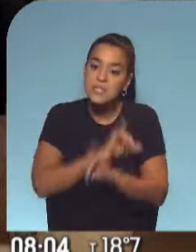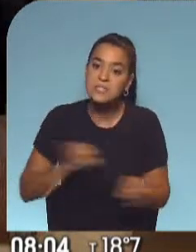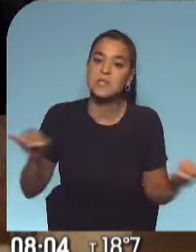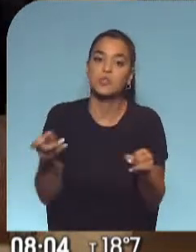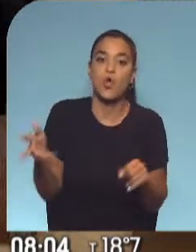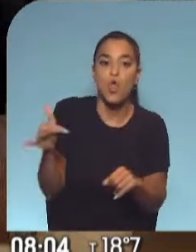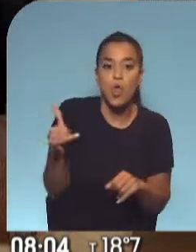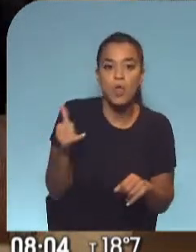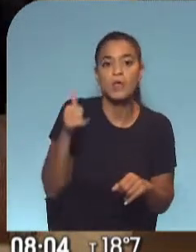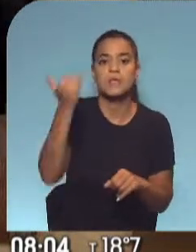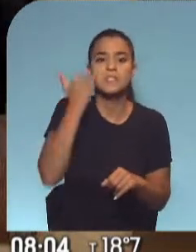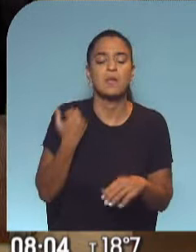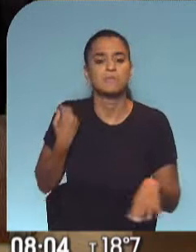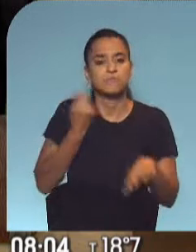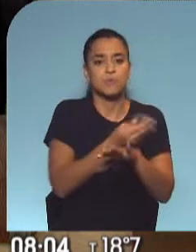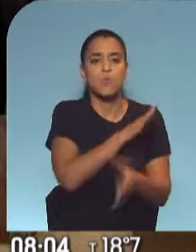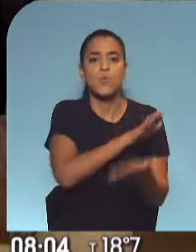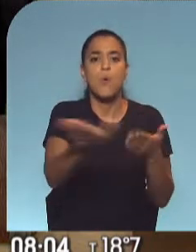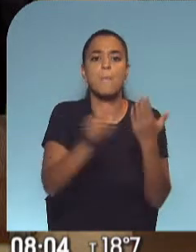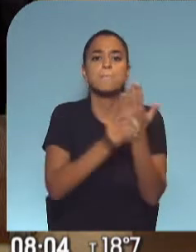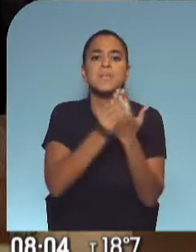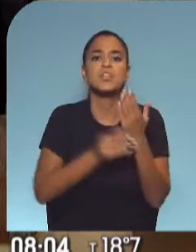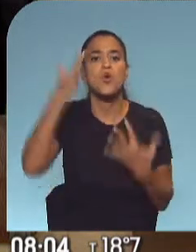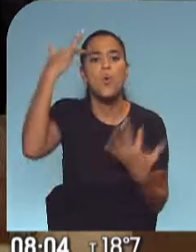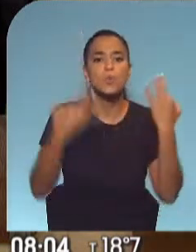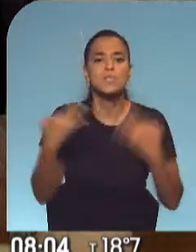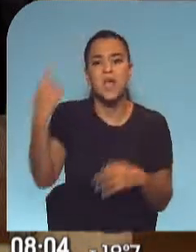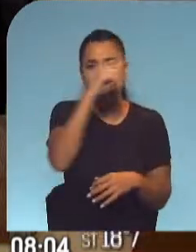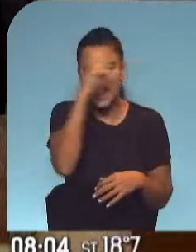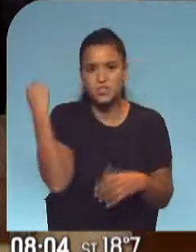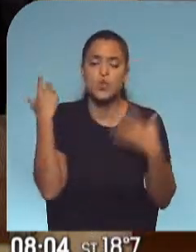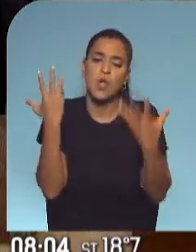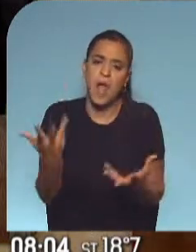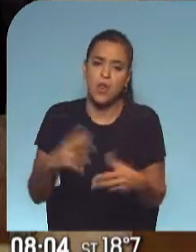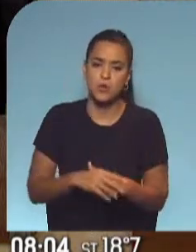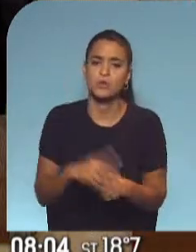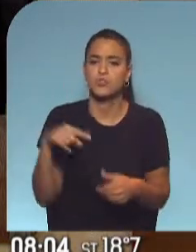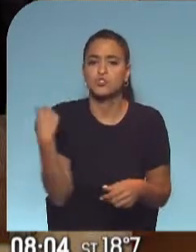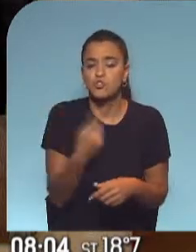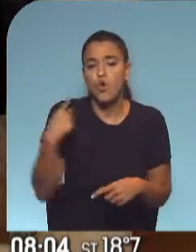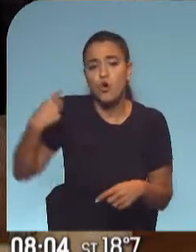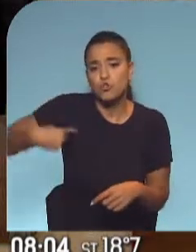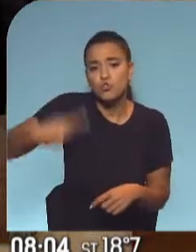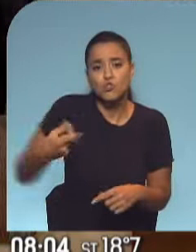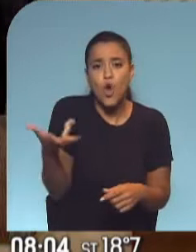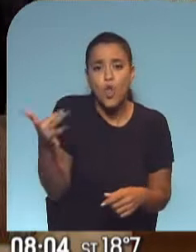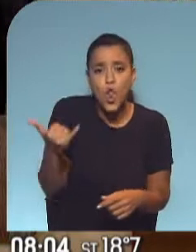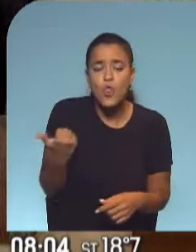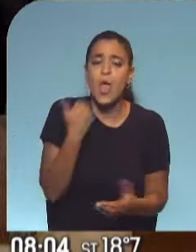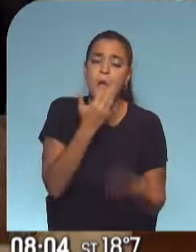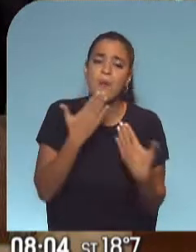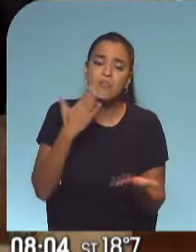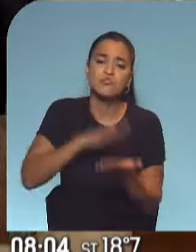días. Tenemos un ya designado flamante ministro de Justicia de la Nación. Y claro, Néstor, seguimos todos los días hablando de